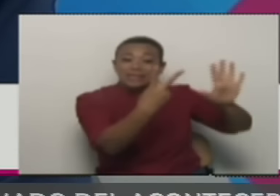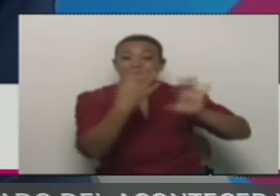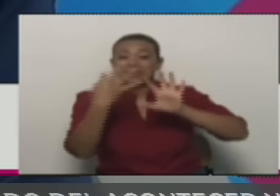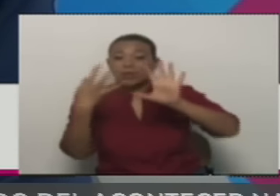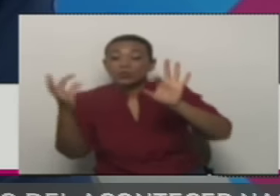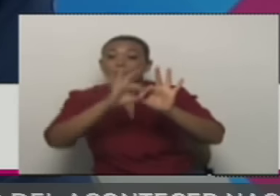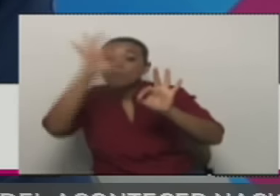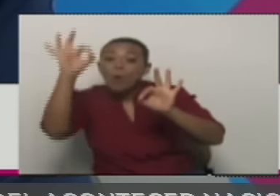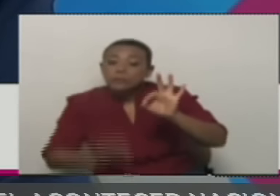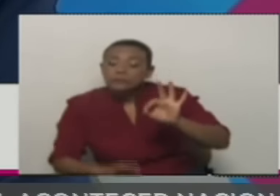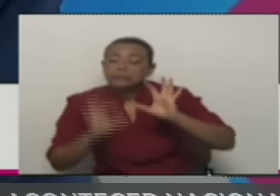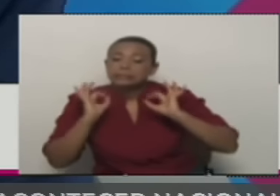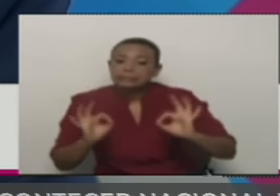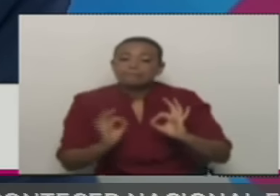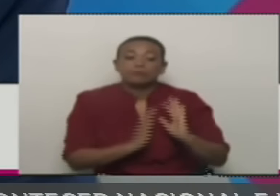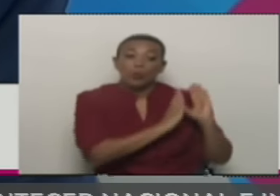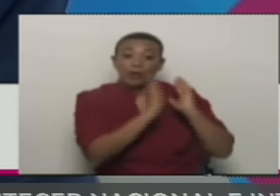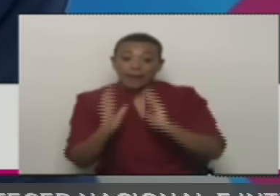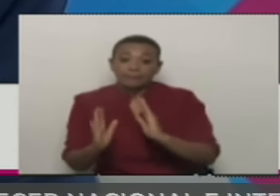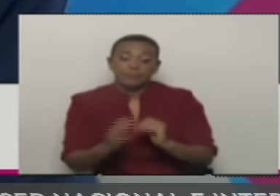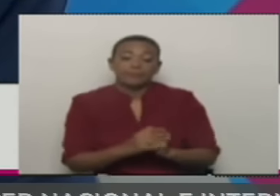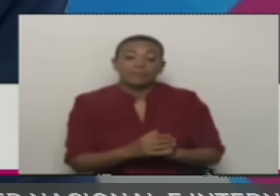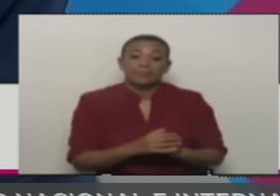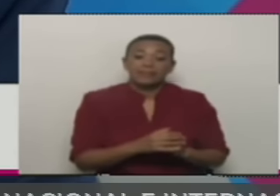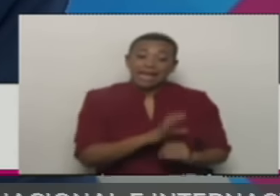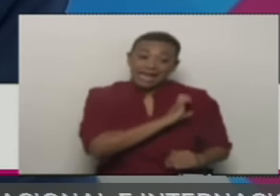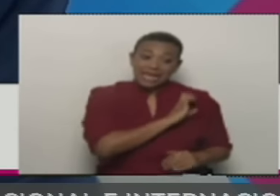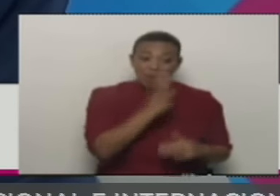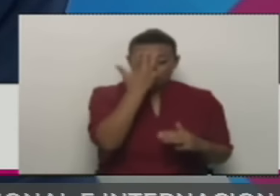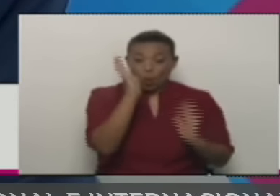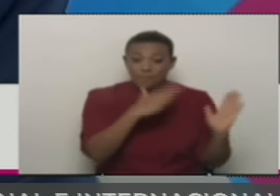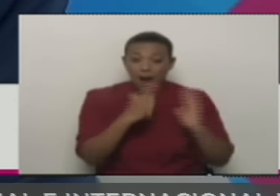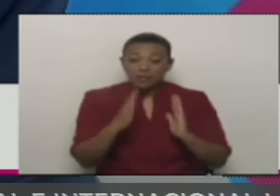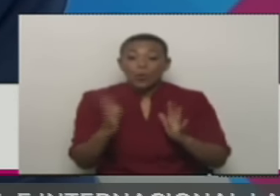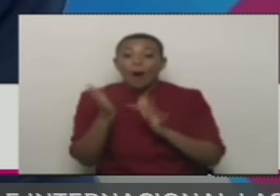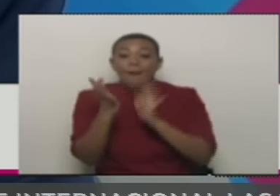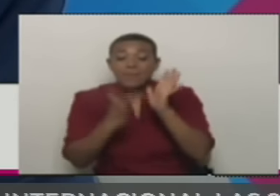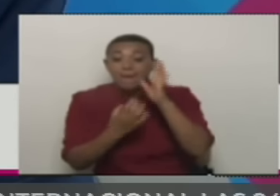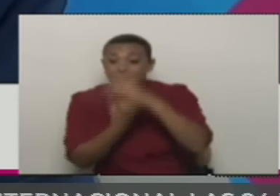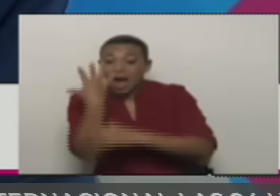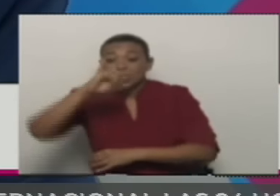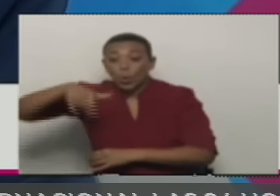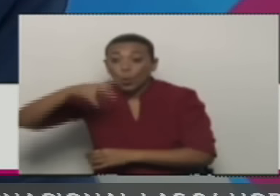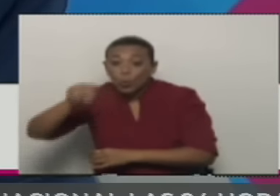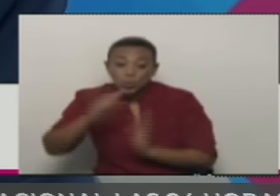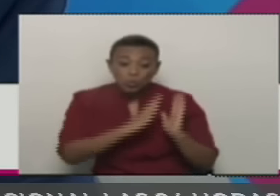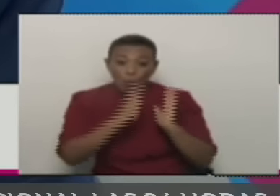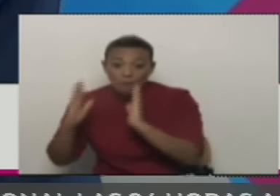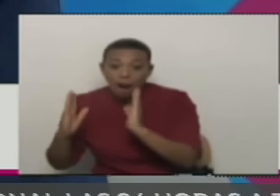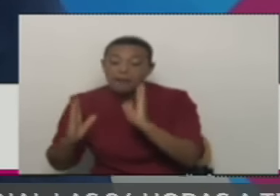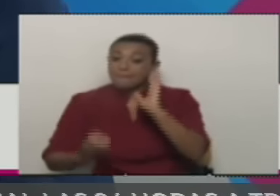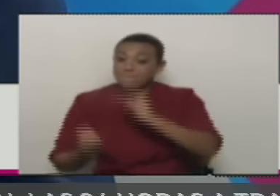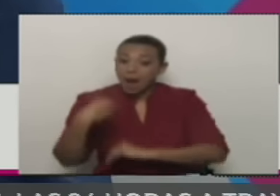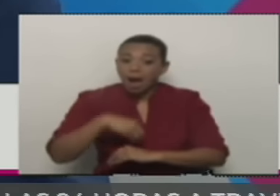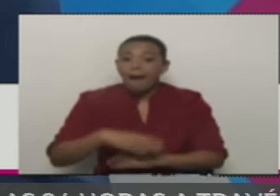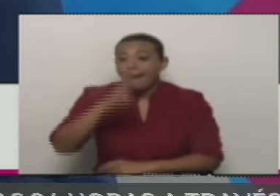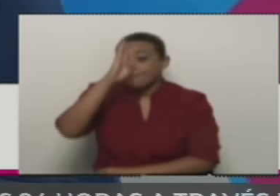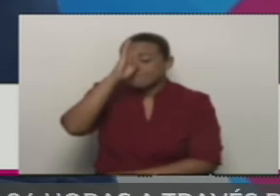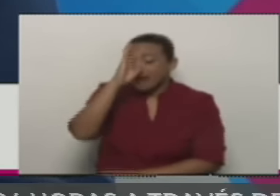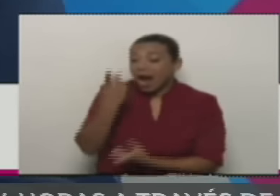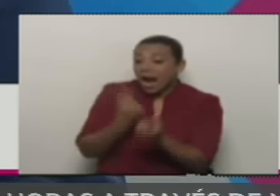8.78% en el segundo trimestre. Ahora, hay otra noticia que quiero citar del portal Banca y